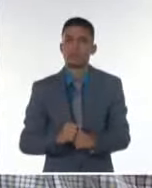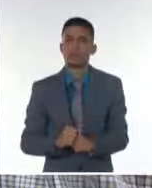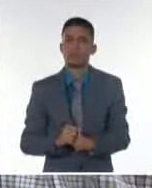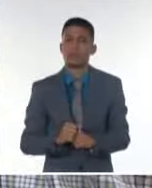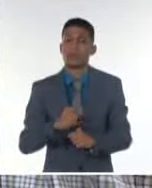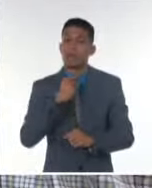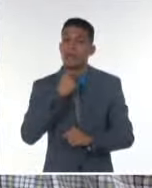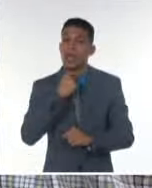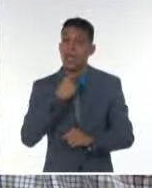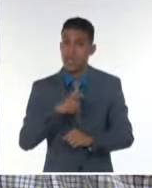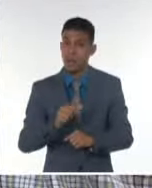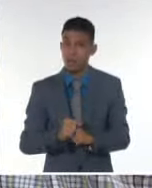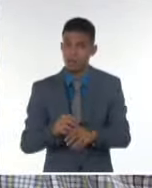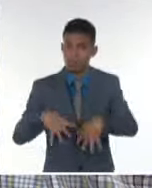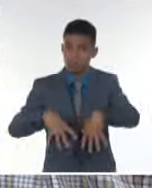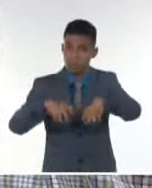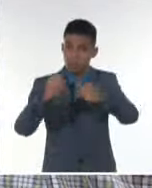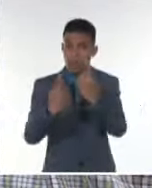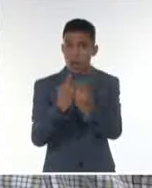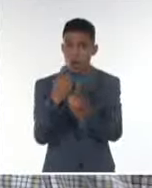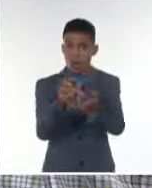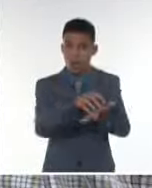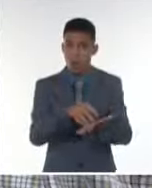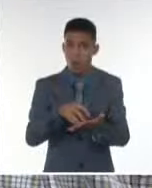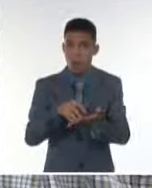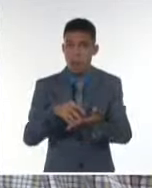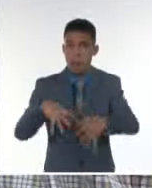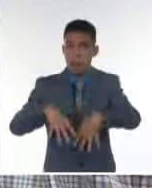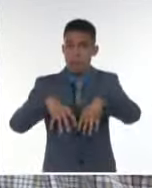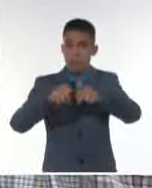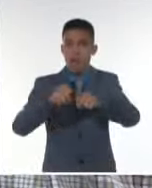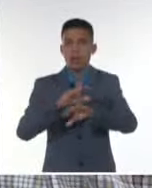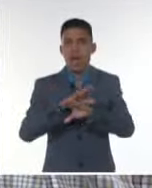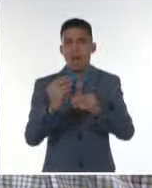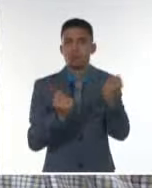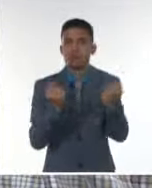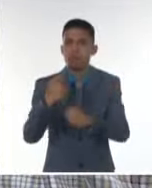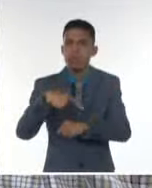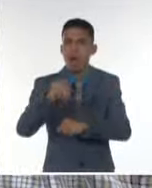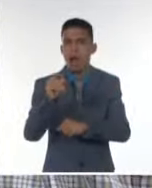será atendido con nuestros carros de guardia que atenderán